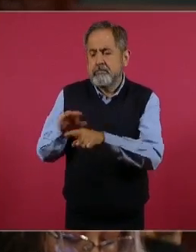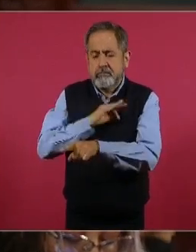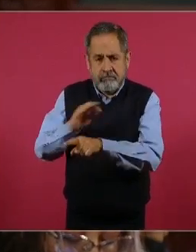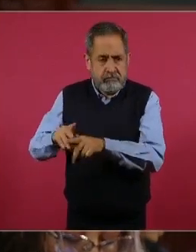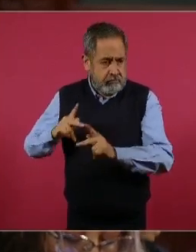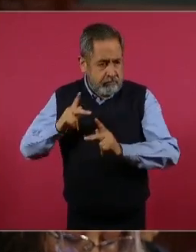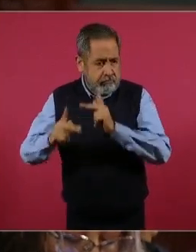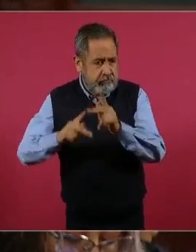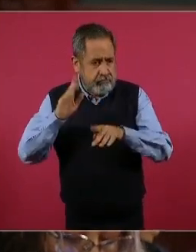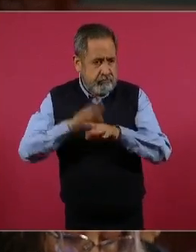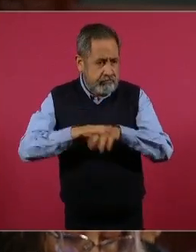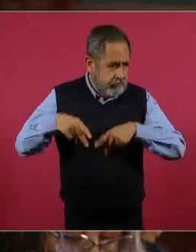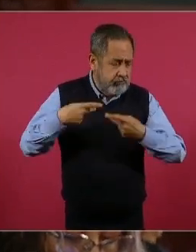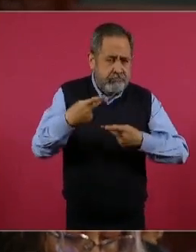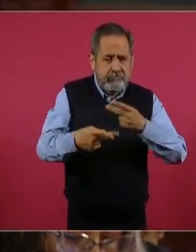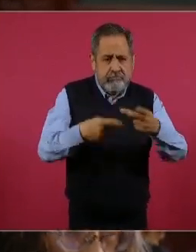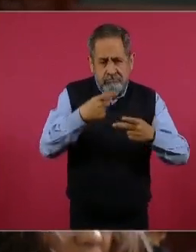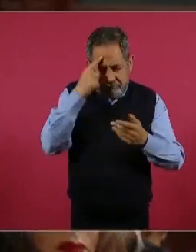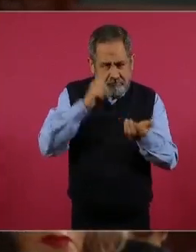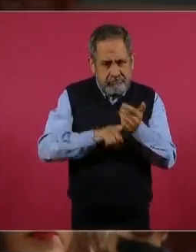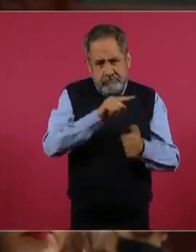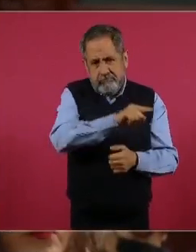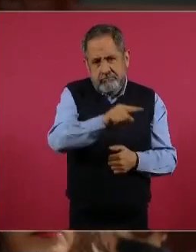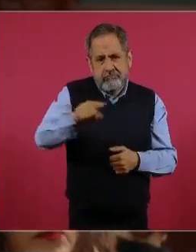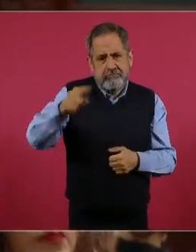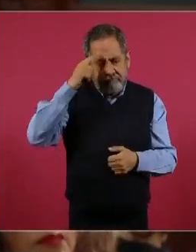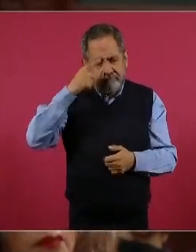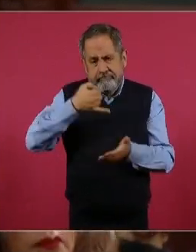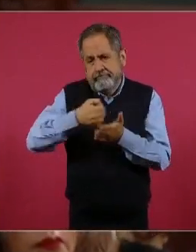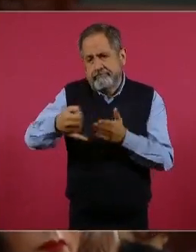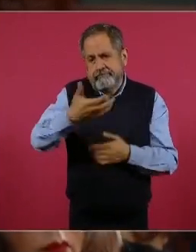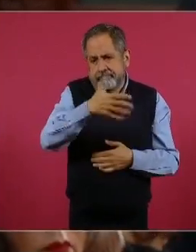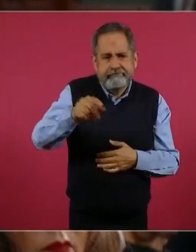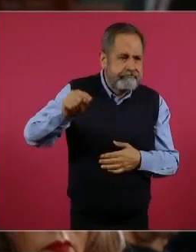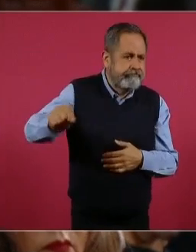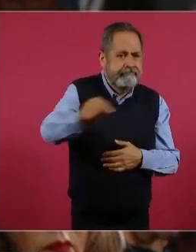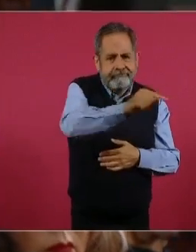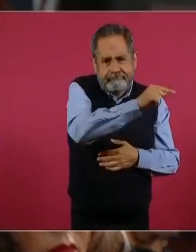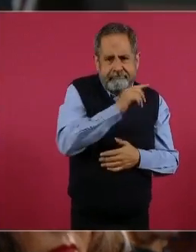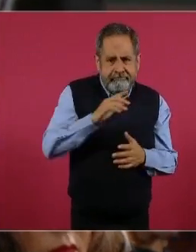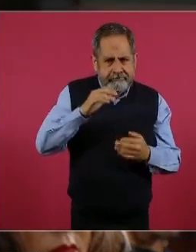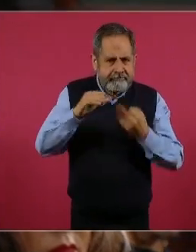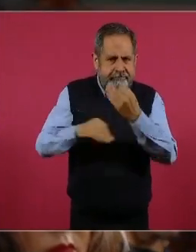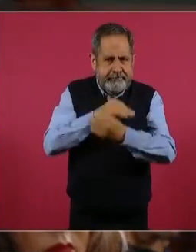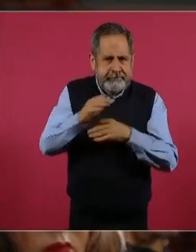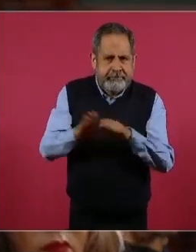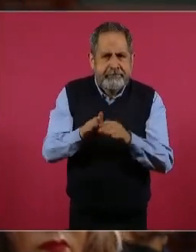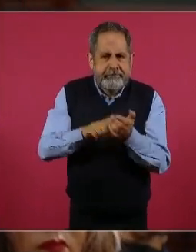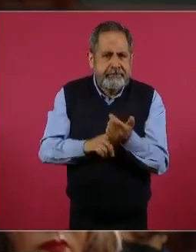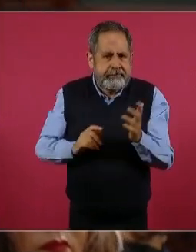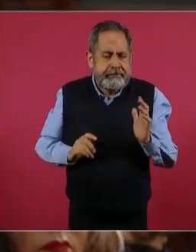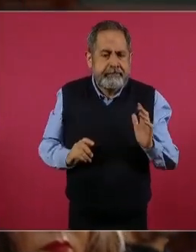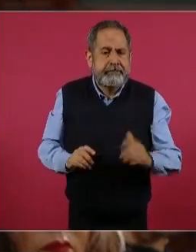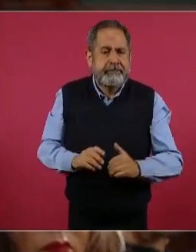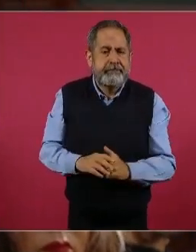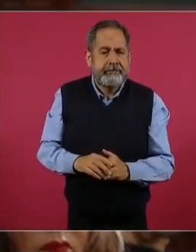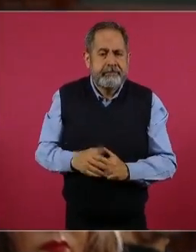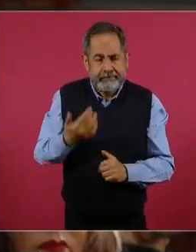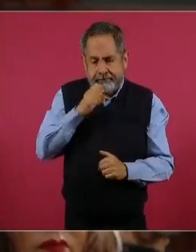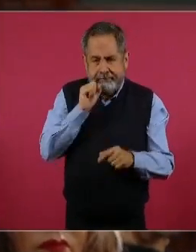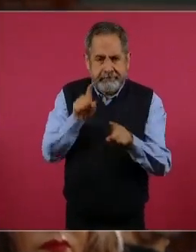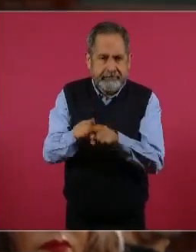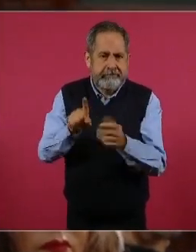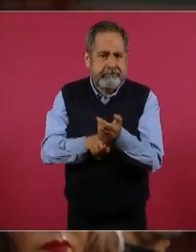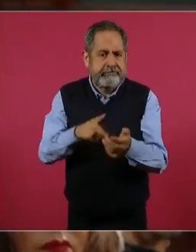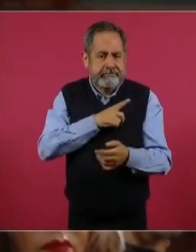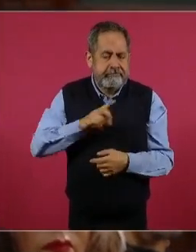pudieran dar créditos a los agricultores y todo? Y también hay